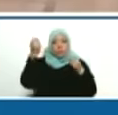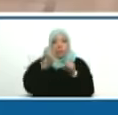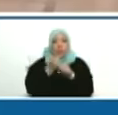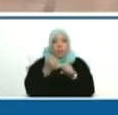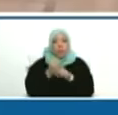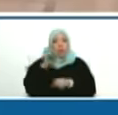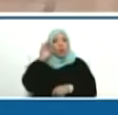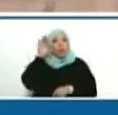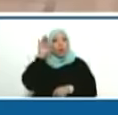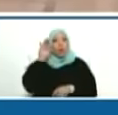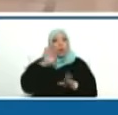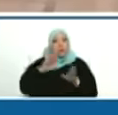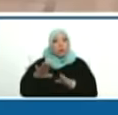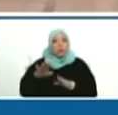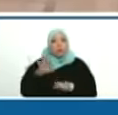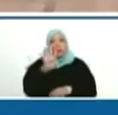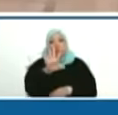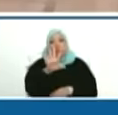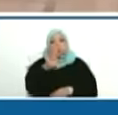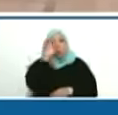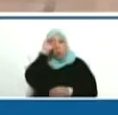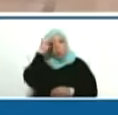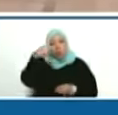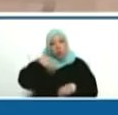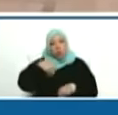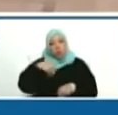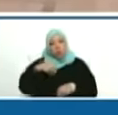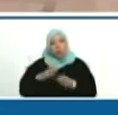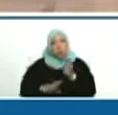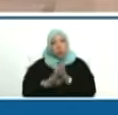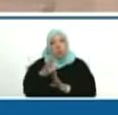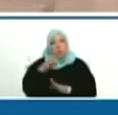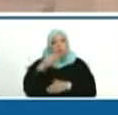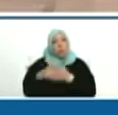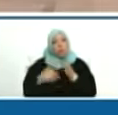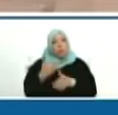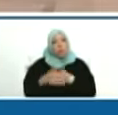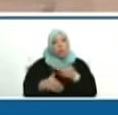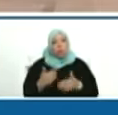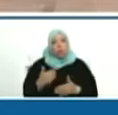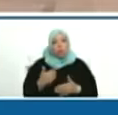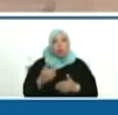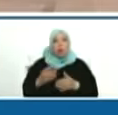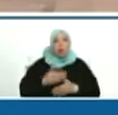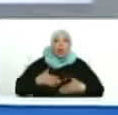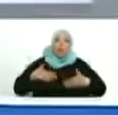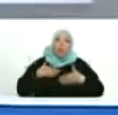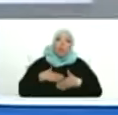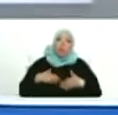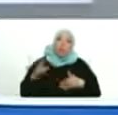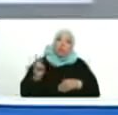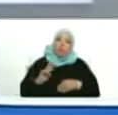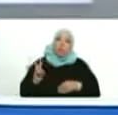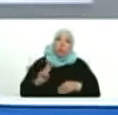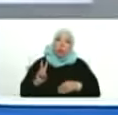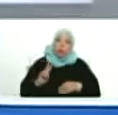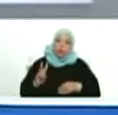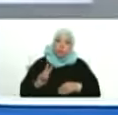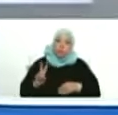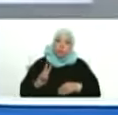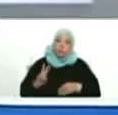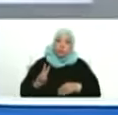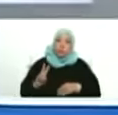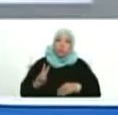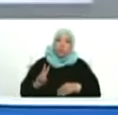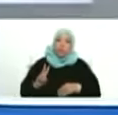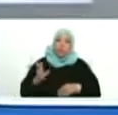camino. Vamos por los 5 consensos, recuperando paso a paso el estado de bienestar social con el único